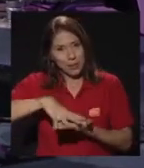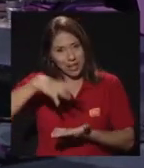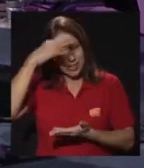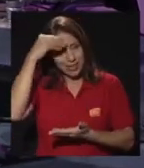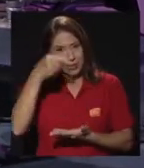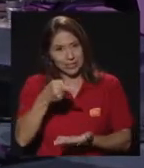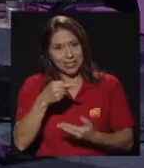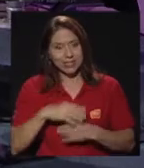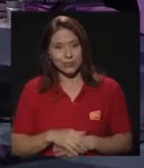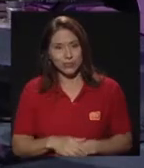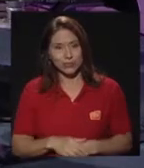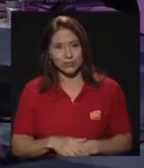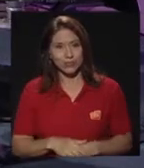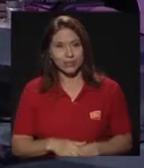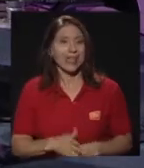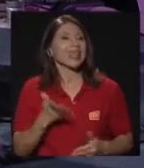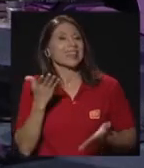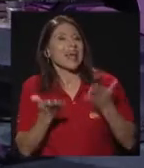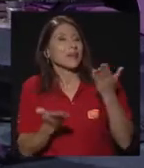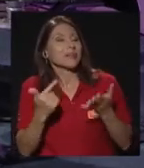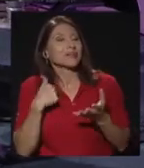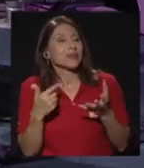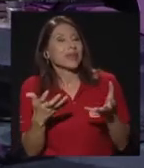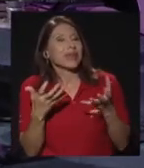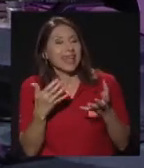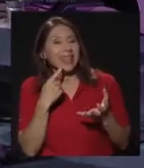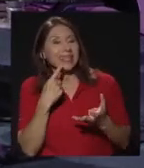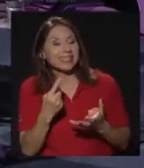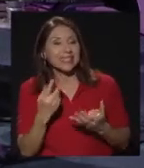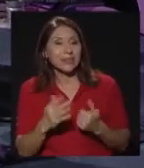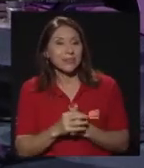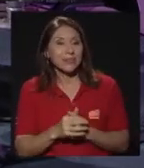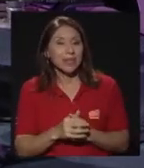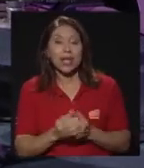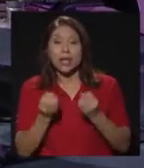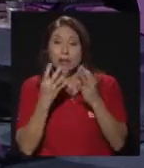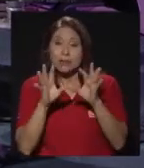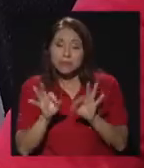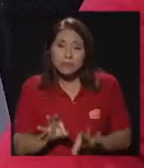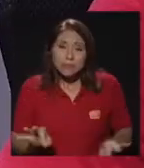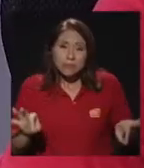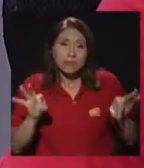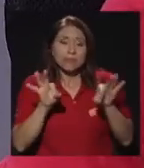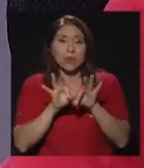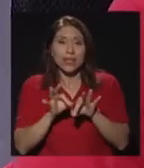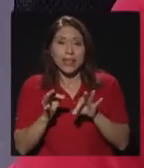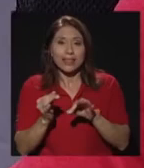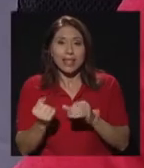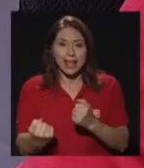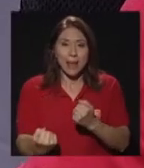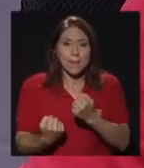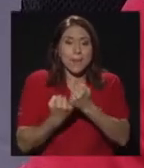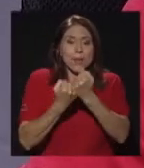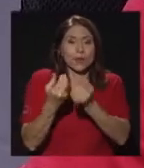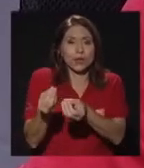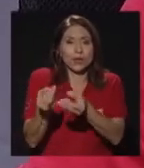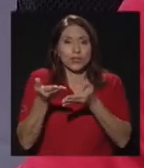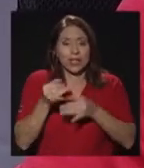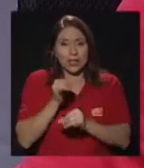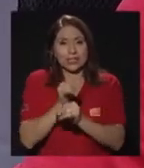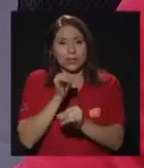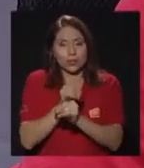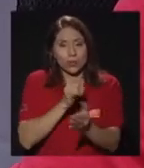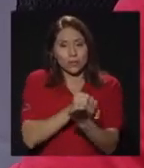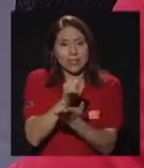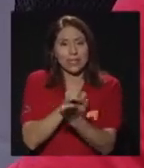Sí. Tal vez yo querría decir que ha sido muy importante el apoyo que nos ha dado el Instituto de Investigaciones Sociales